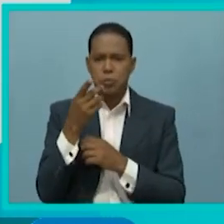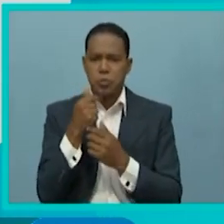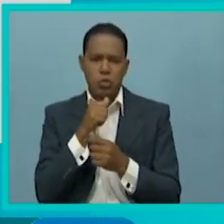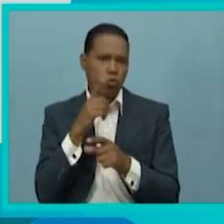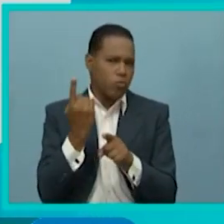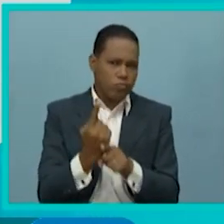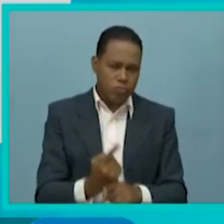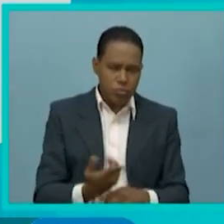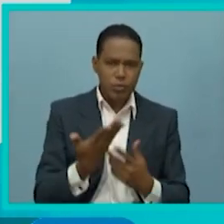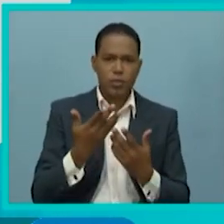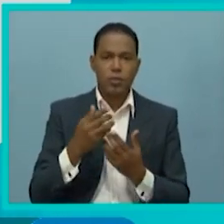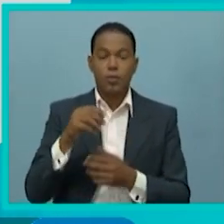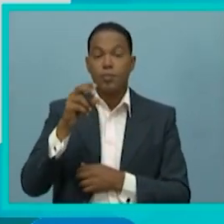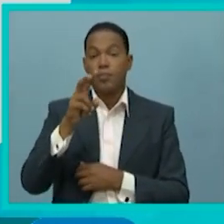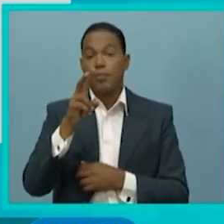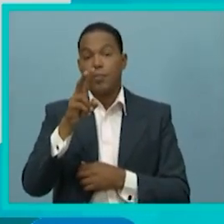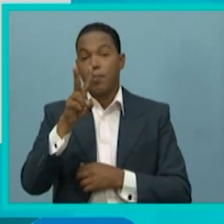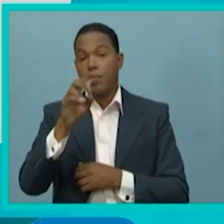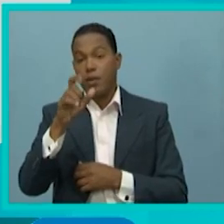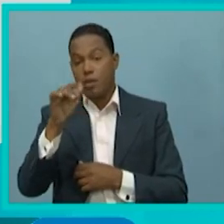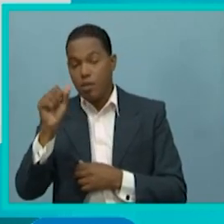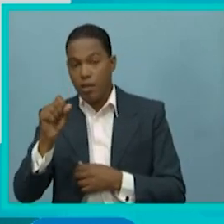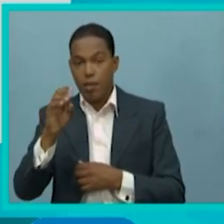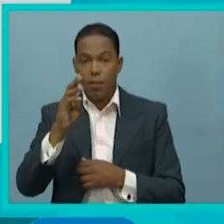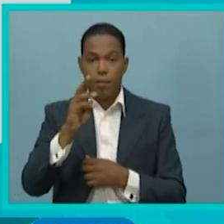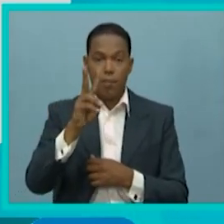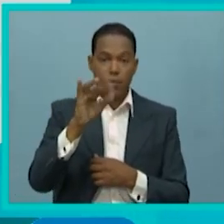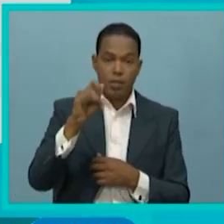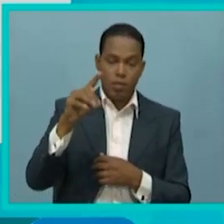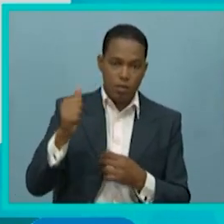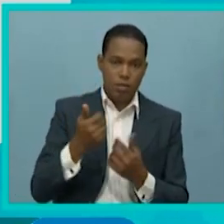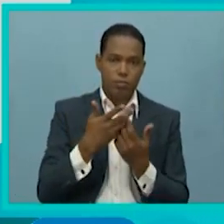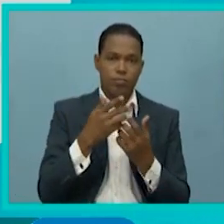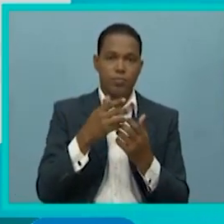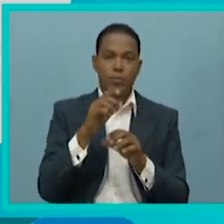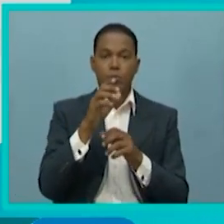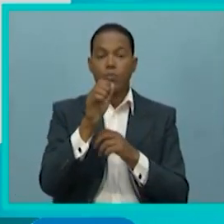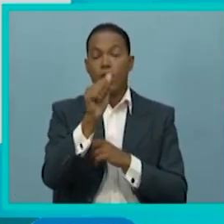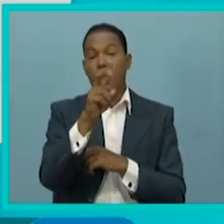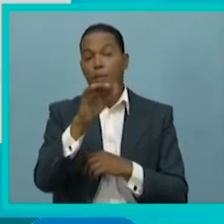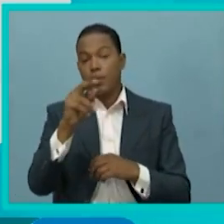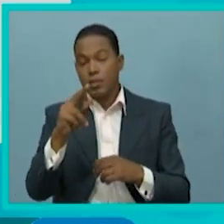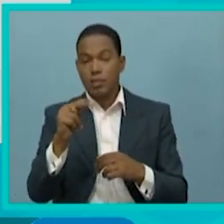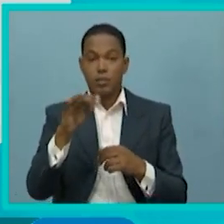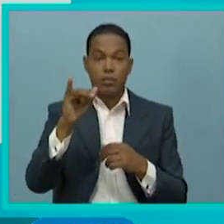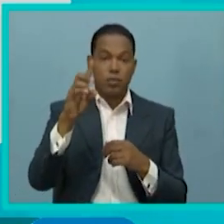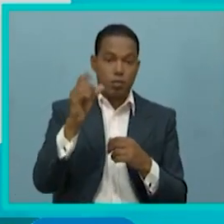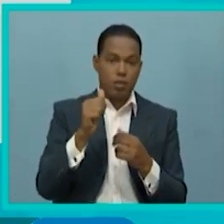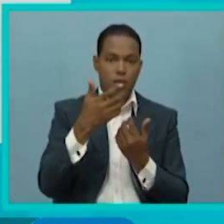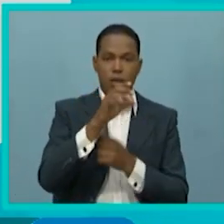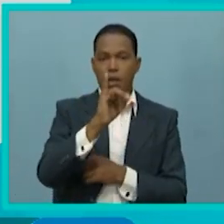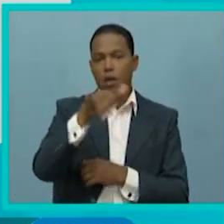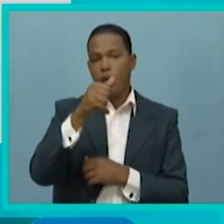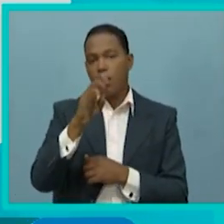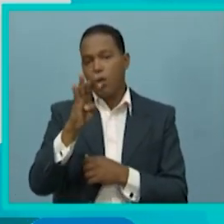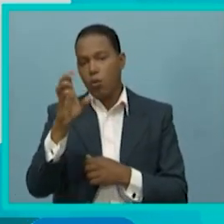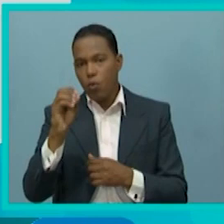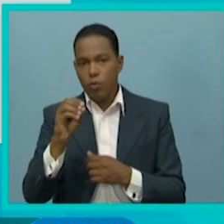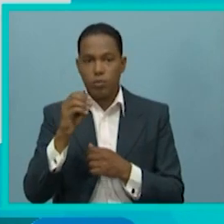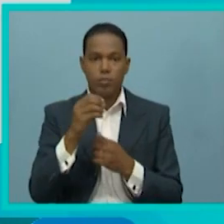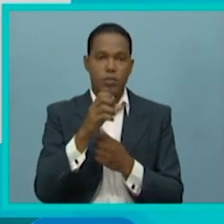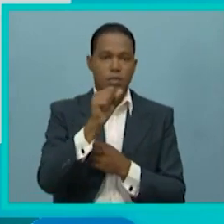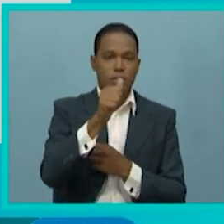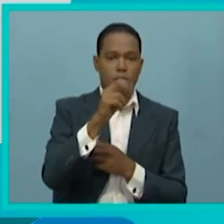Buenavista 1 y 2, Los Marallones, también 1 y 2, Avenida Jacobo Masluta, Residencial Bienaventuranzas, Residencial San Rafael,